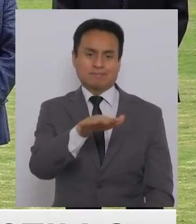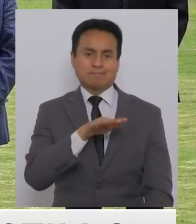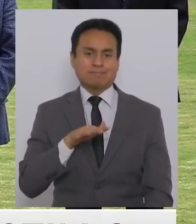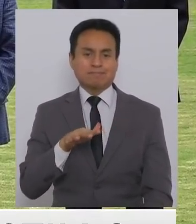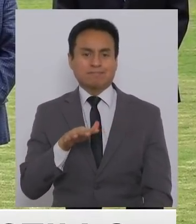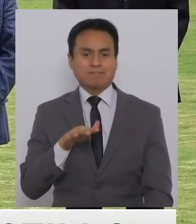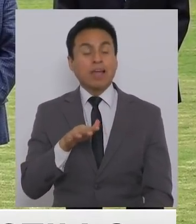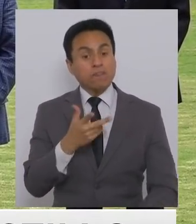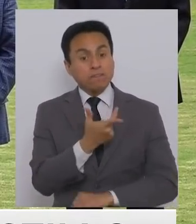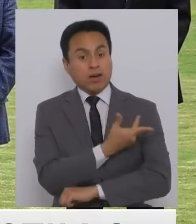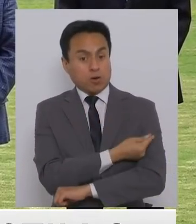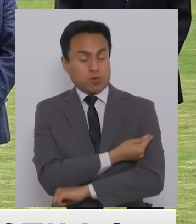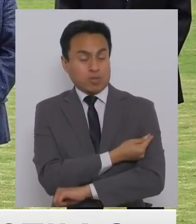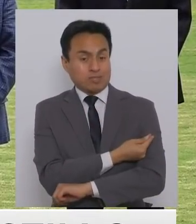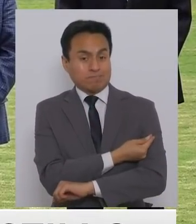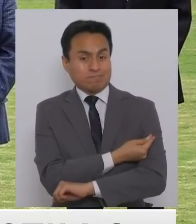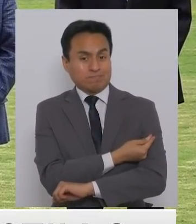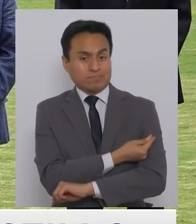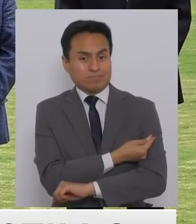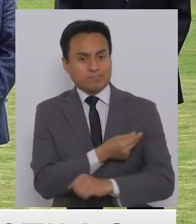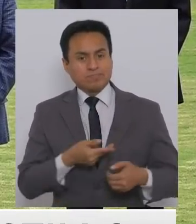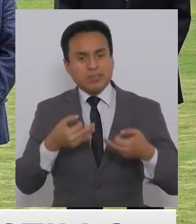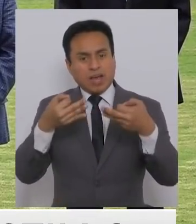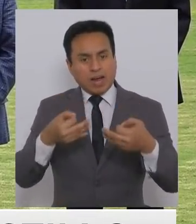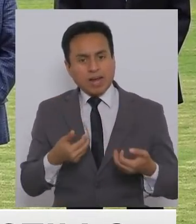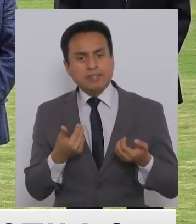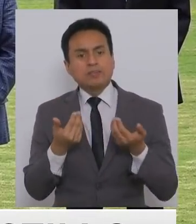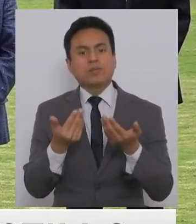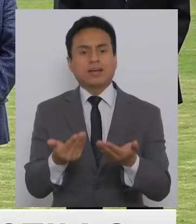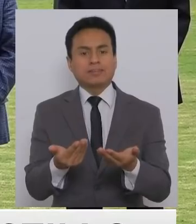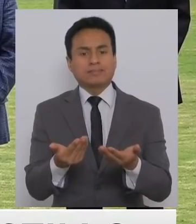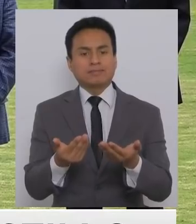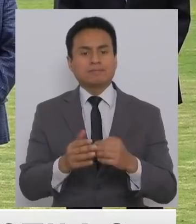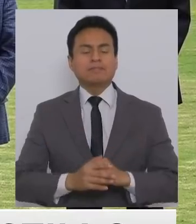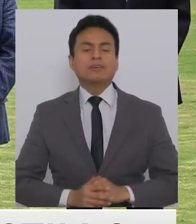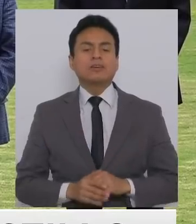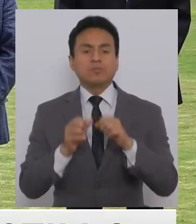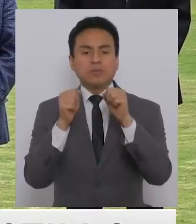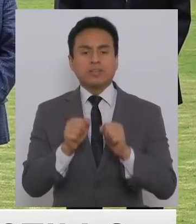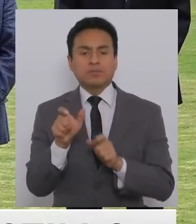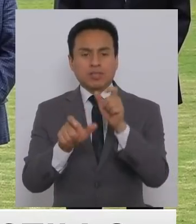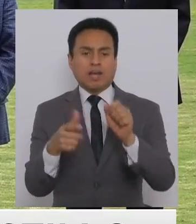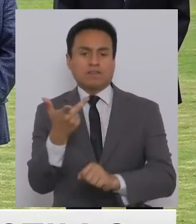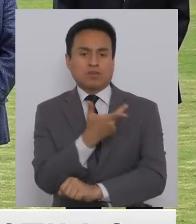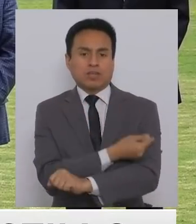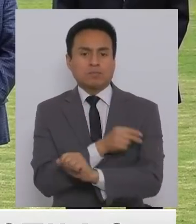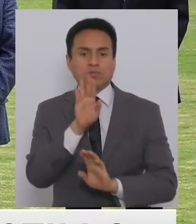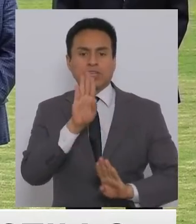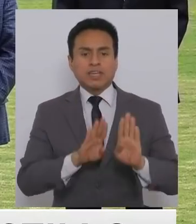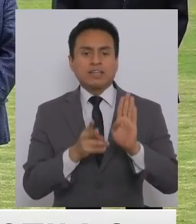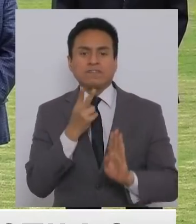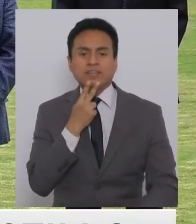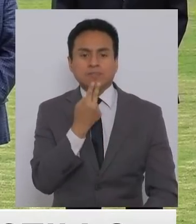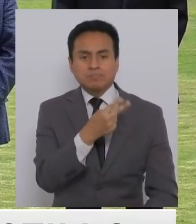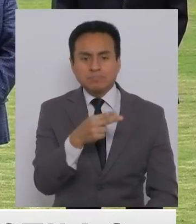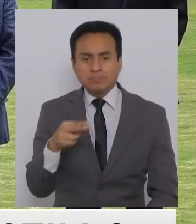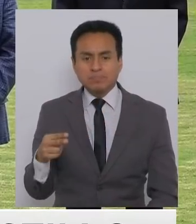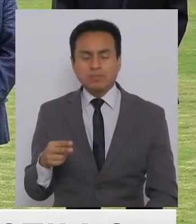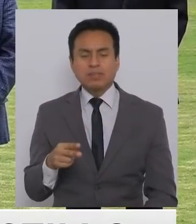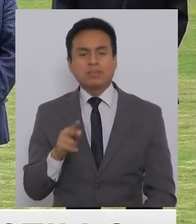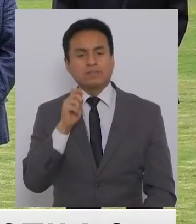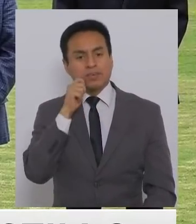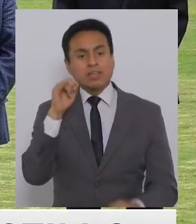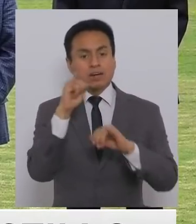los cuales las vacunas están aseguradas, que van a poder vacunarse y proteger sus vidas. Y de esta forma